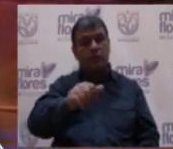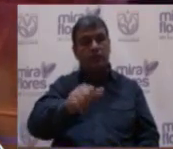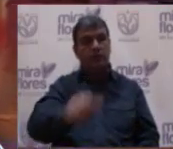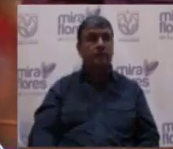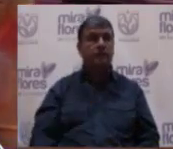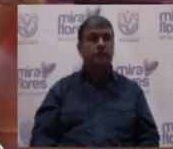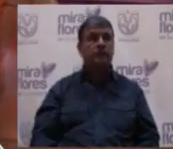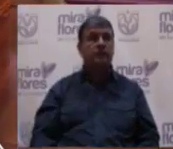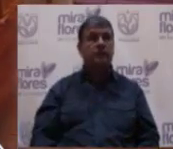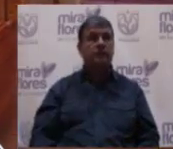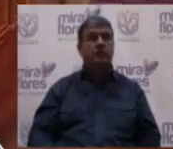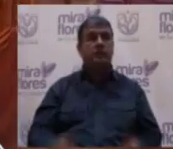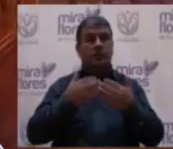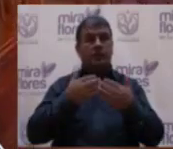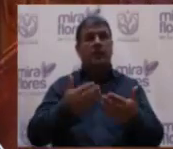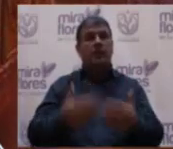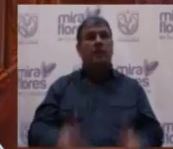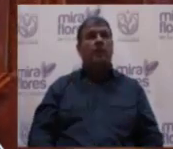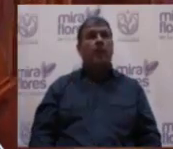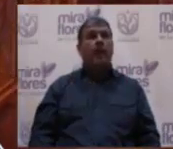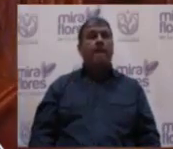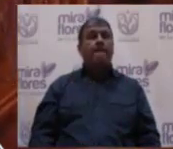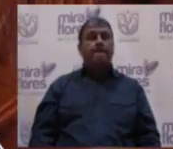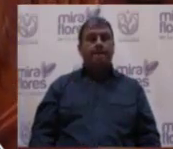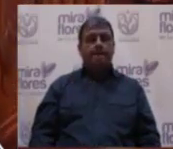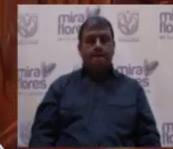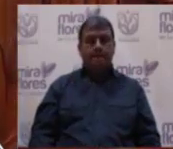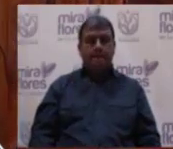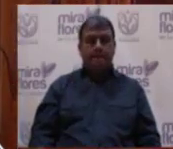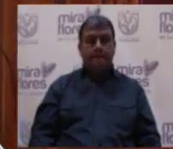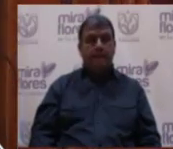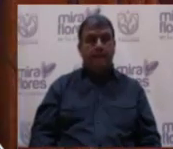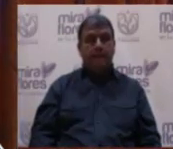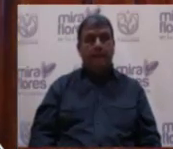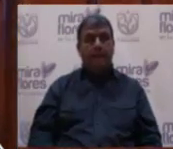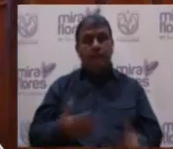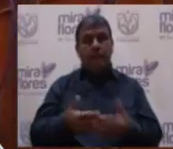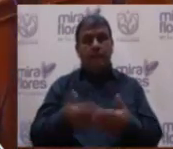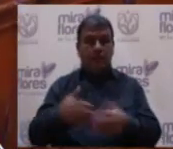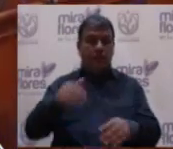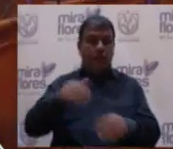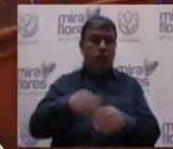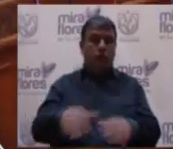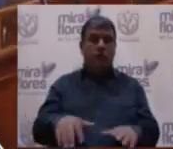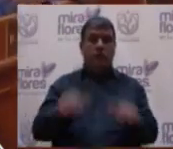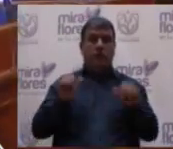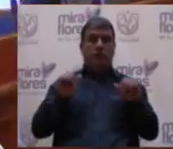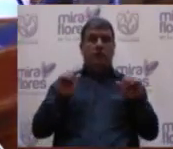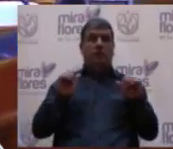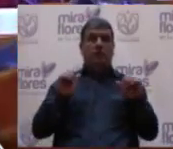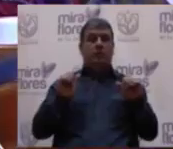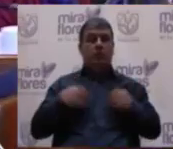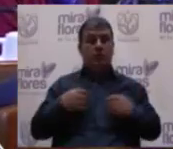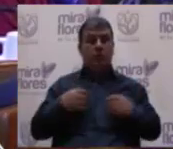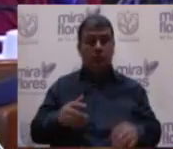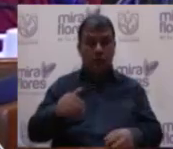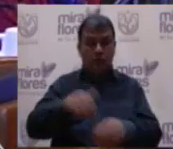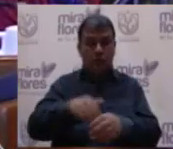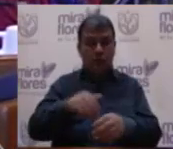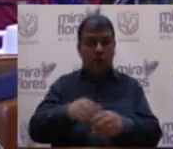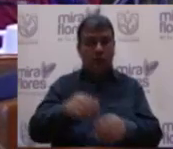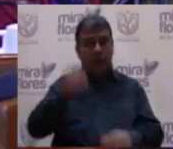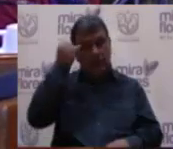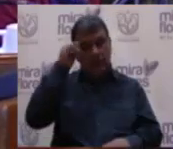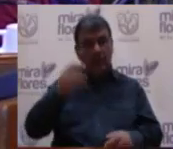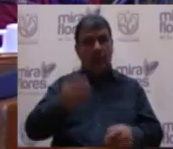señor Souza Lucio. Gracias. En este caso mi voto va a ser de abstención, porque tal como lo dije cuando votamos por la